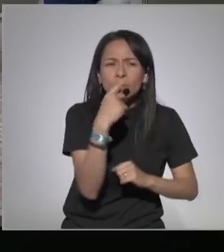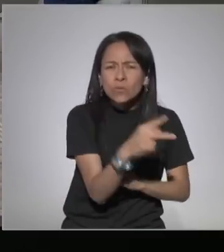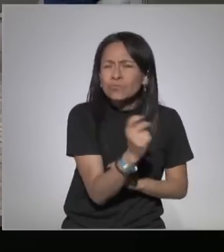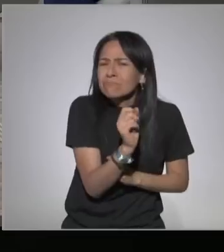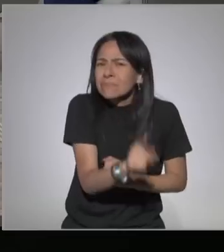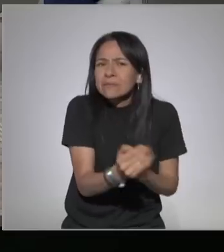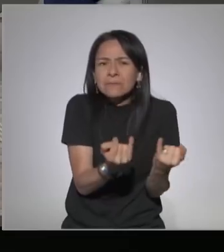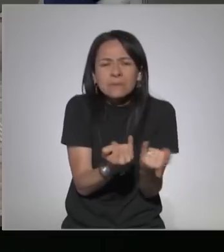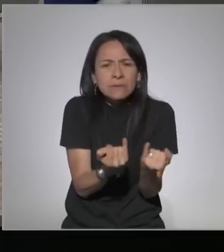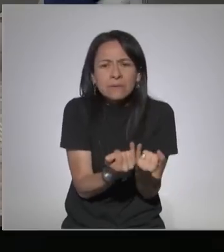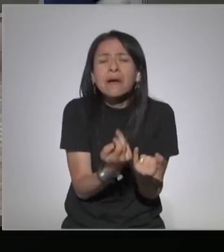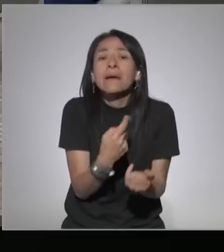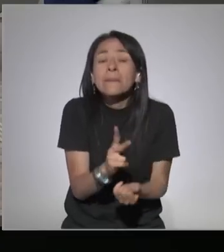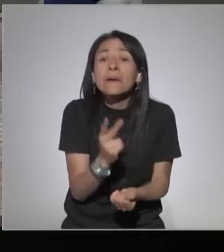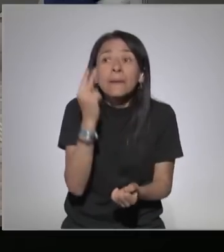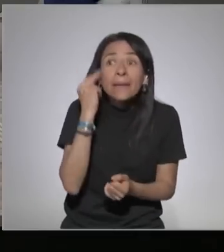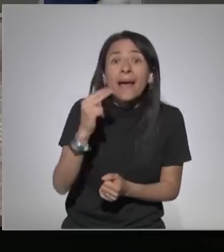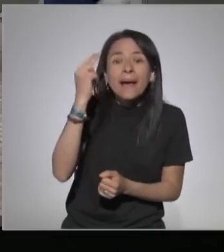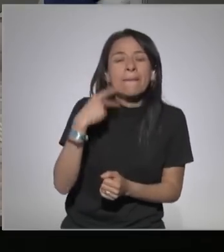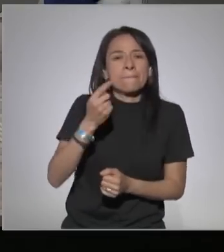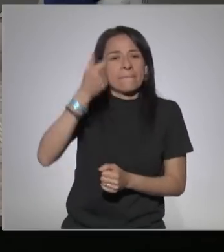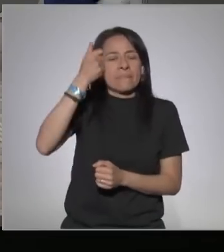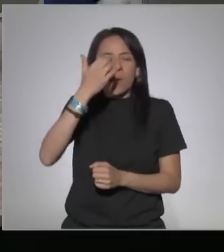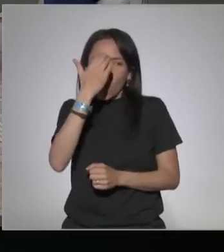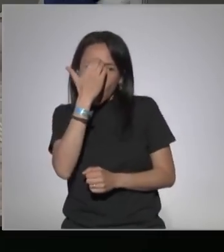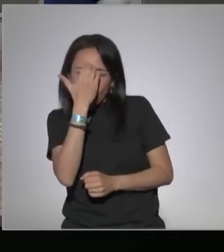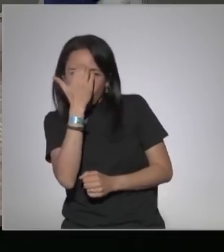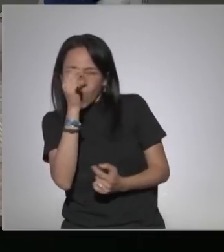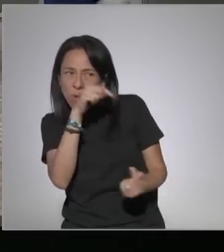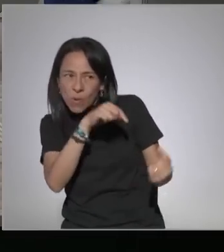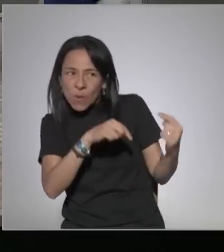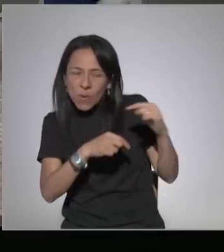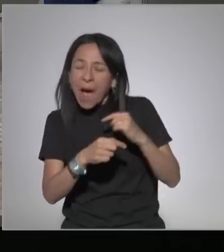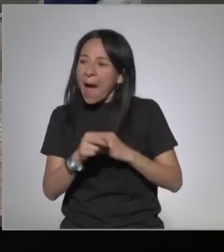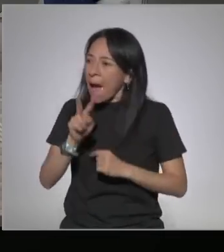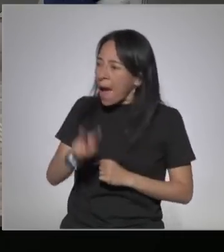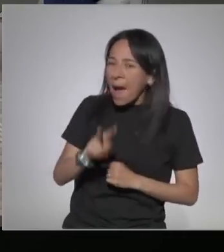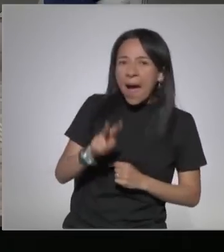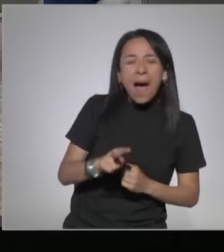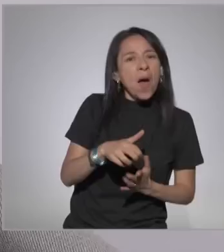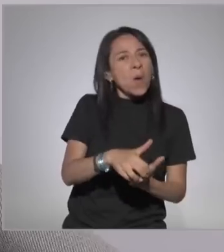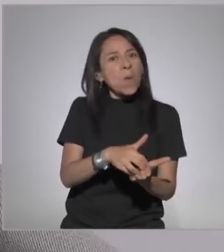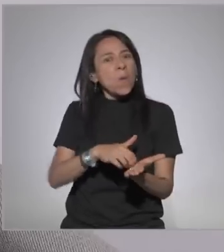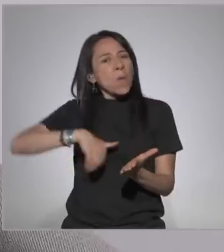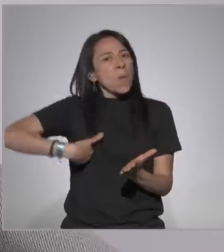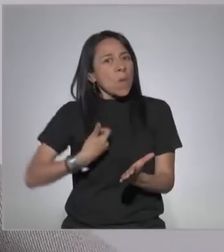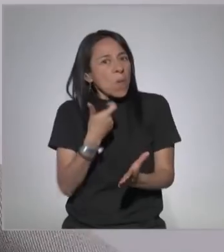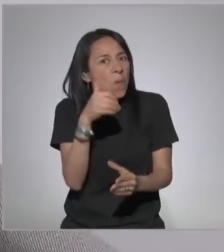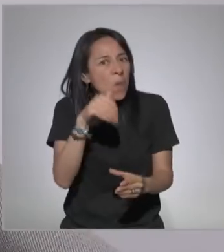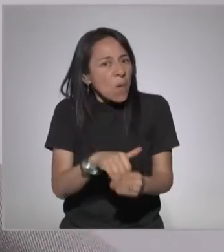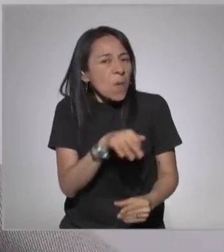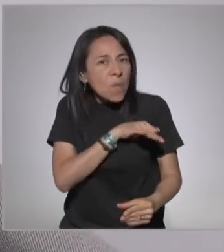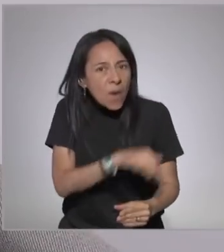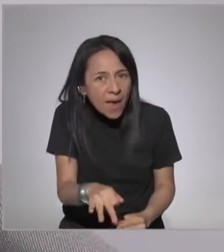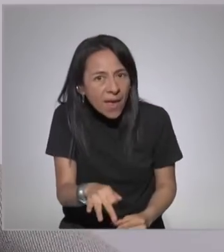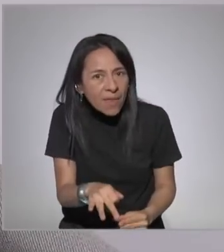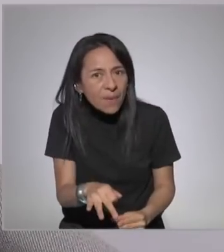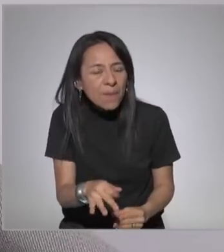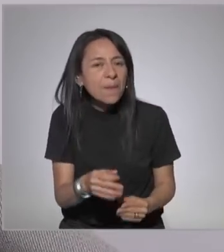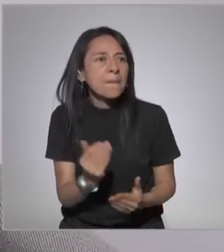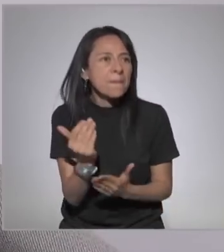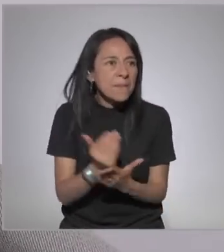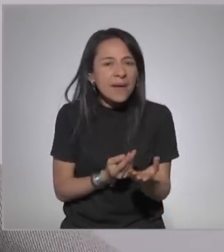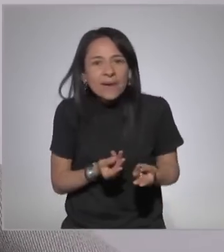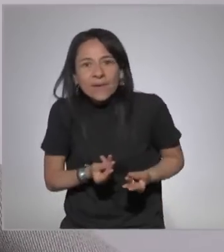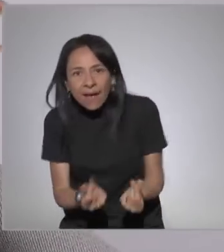ya en función de conocerse. Y se ahorran ahí esta parte, o se va de alguna manera permitiendo esta parte, paliar esta